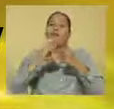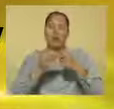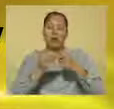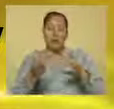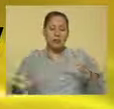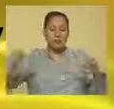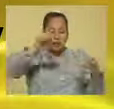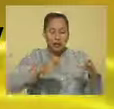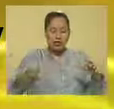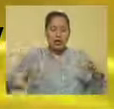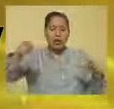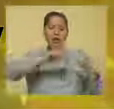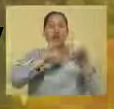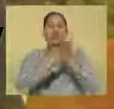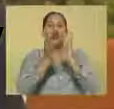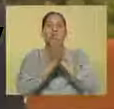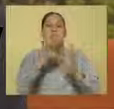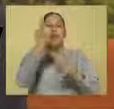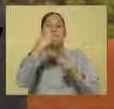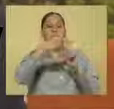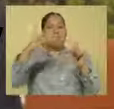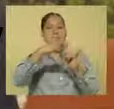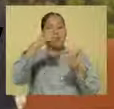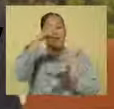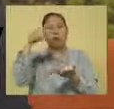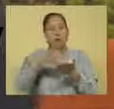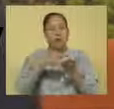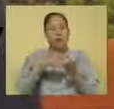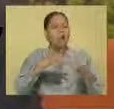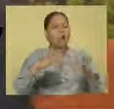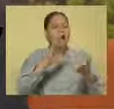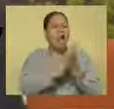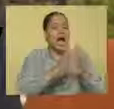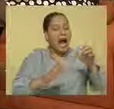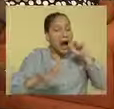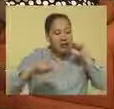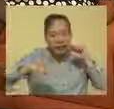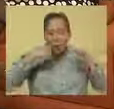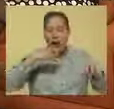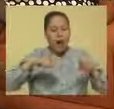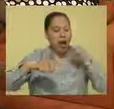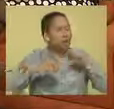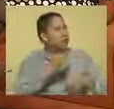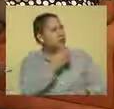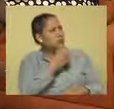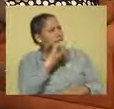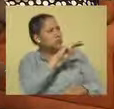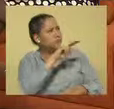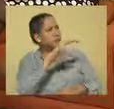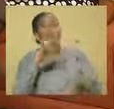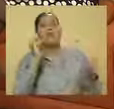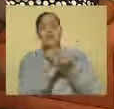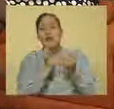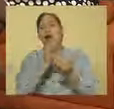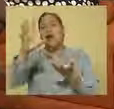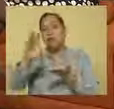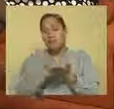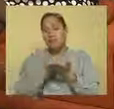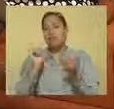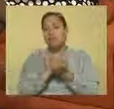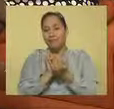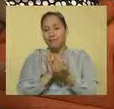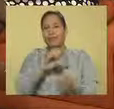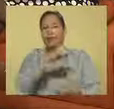échame medio kilo de tortillas. Entonces, claro, los hijos van a actuar de la misma forma, pero si los